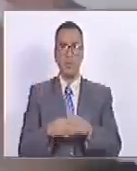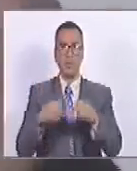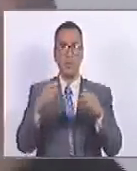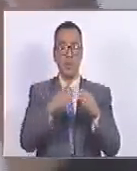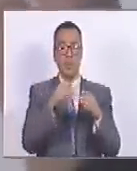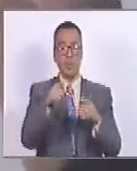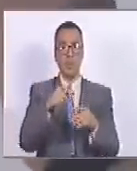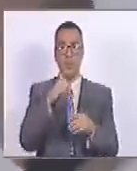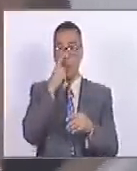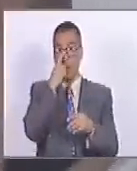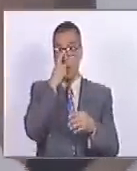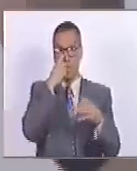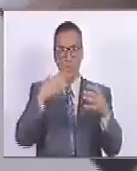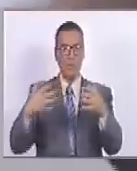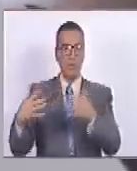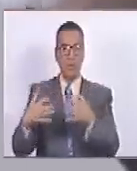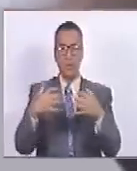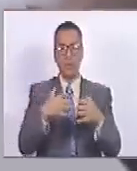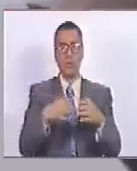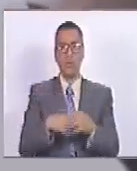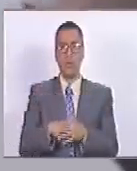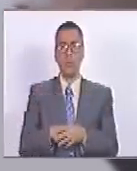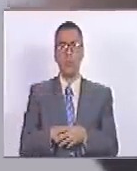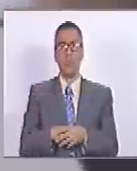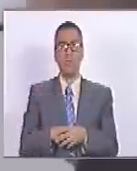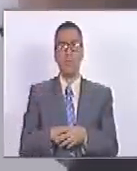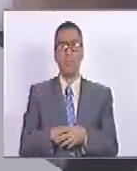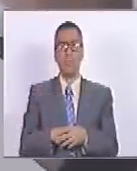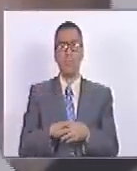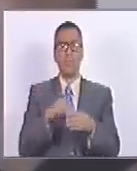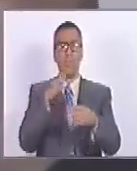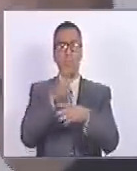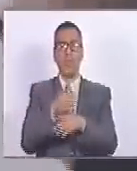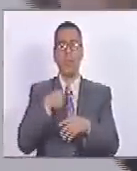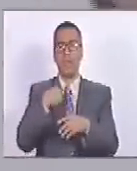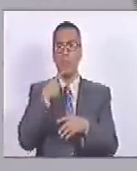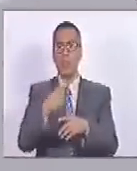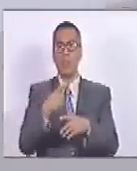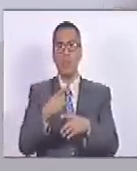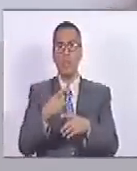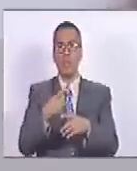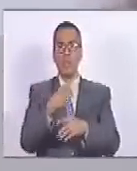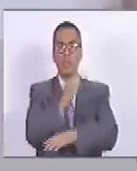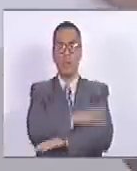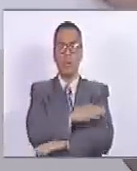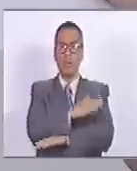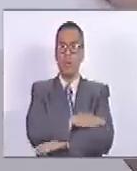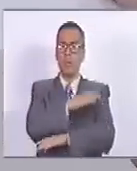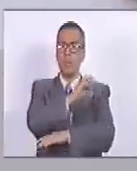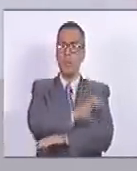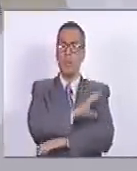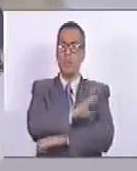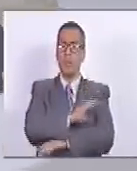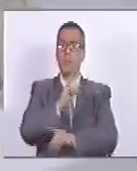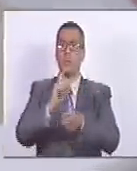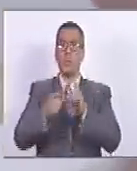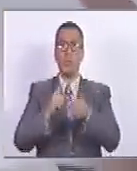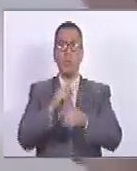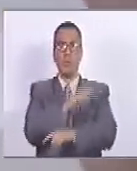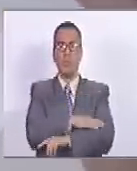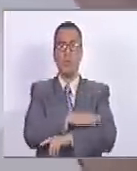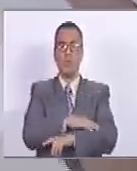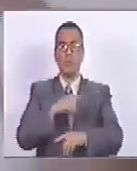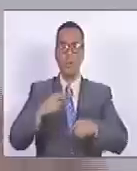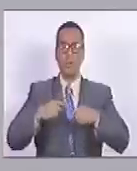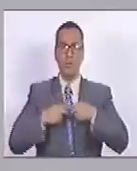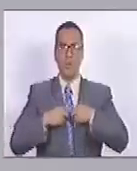colonialista, guerrerista, a dictarle algún tipo de conducta, algún tipo de